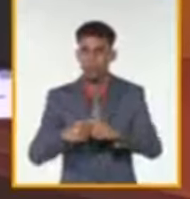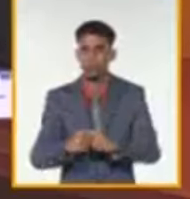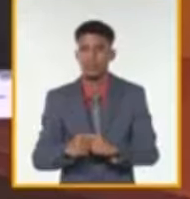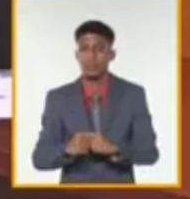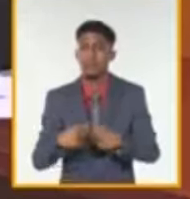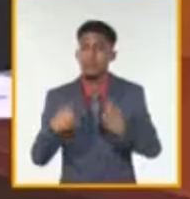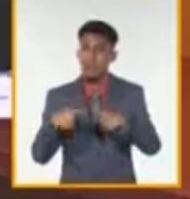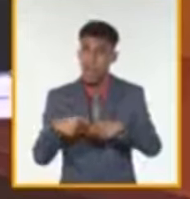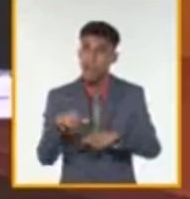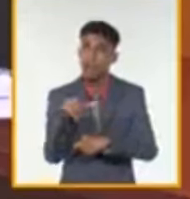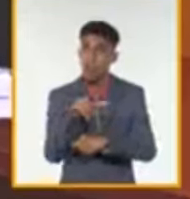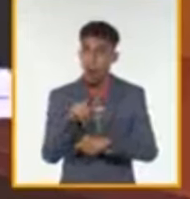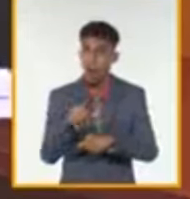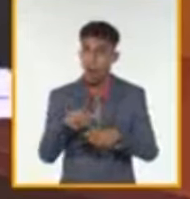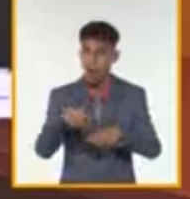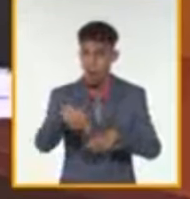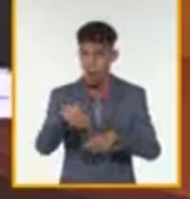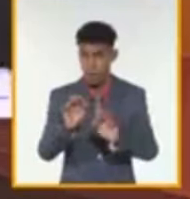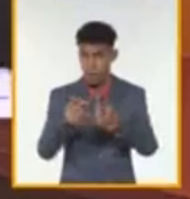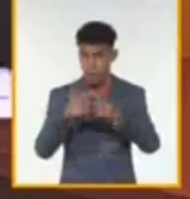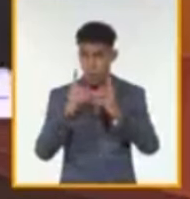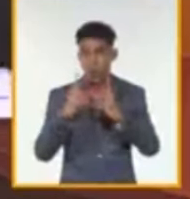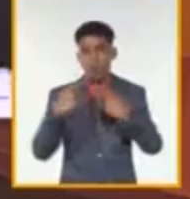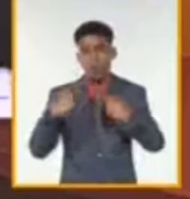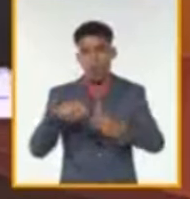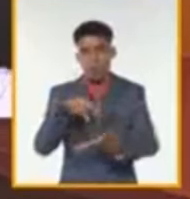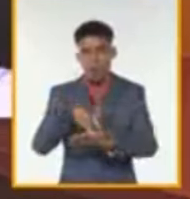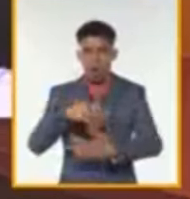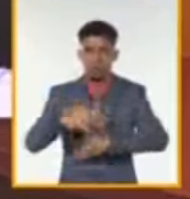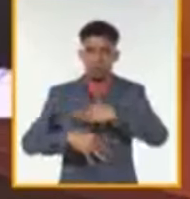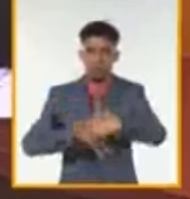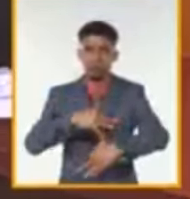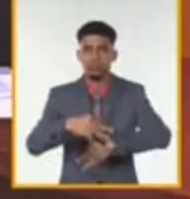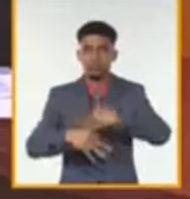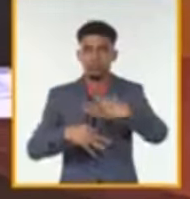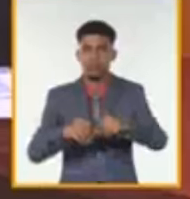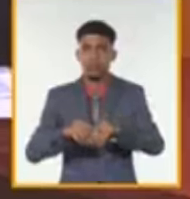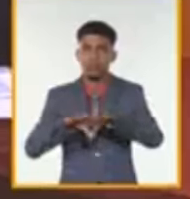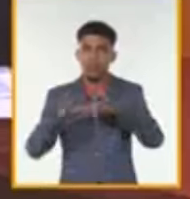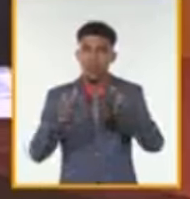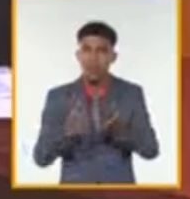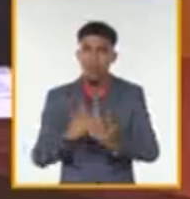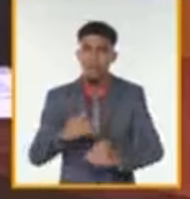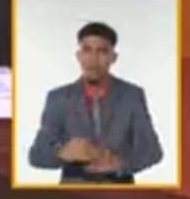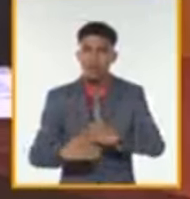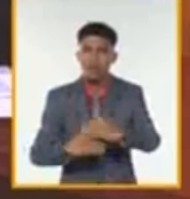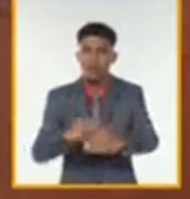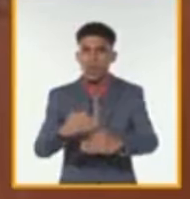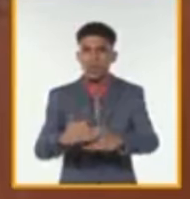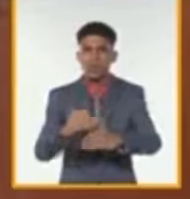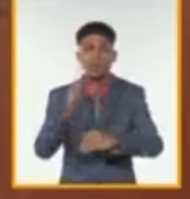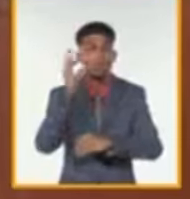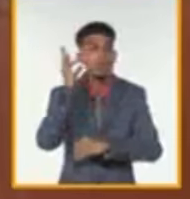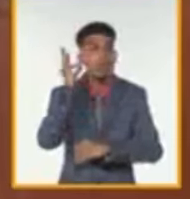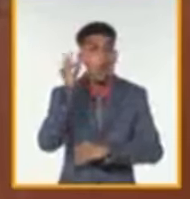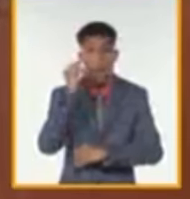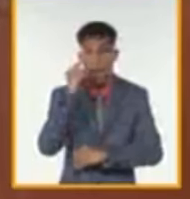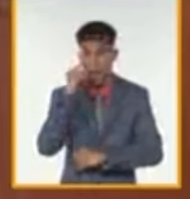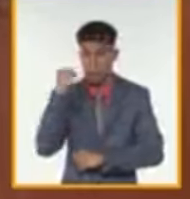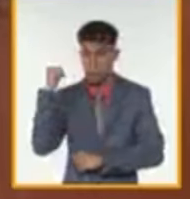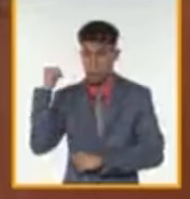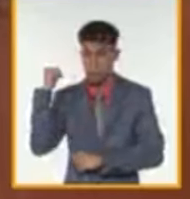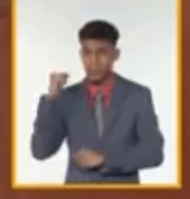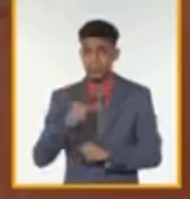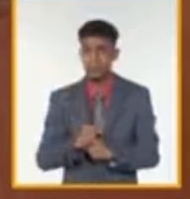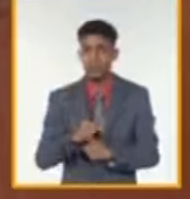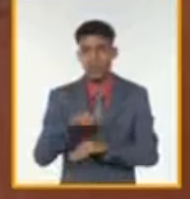de de la alta fiscalización a la asamblea nacional pero en todo este proceso mil laxi pues ha pasado a ser la gobernadora de